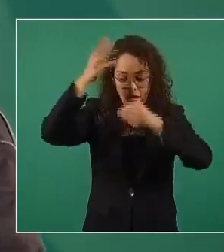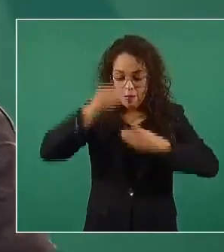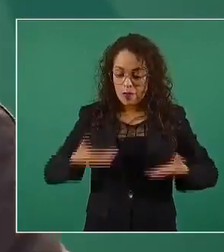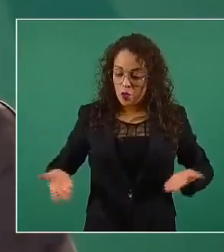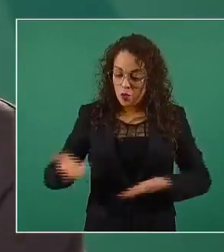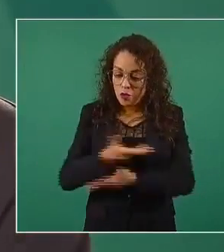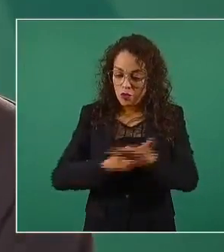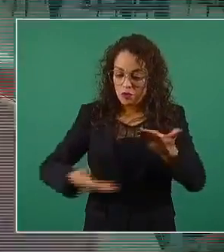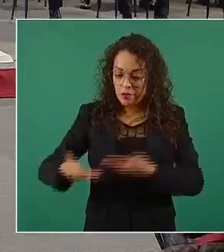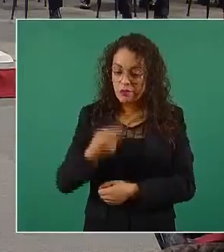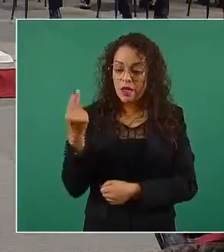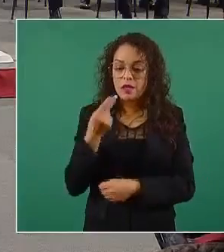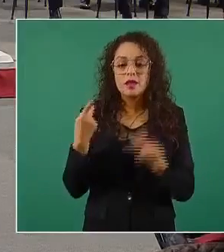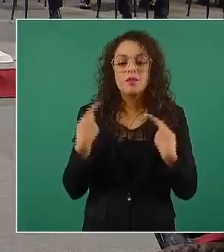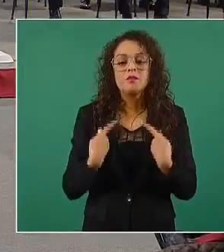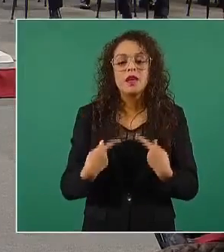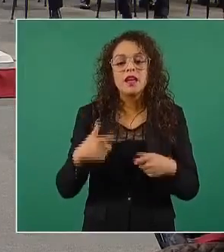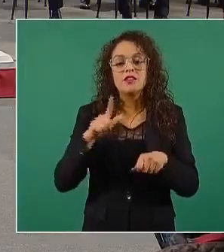atención personal.